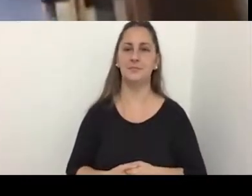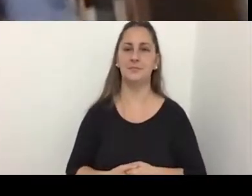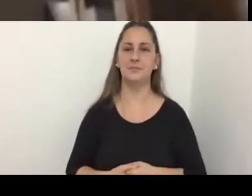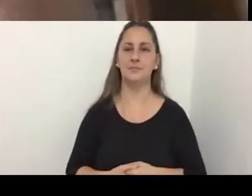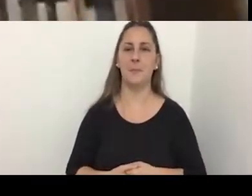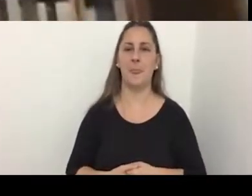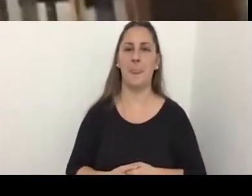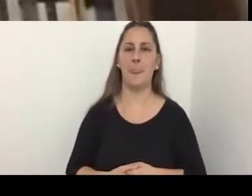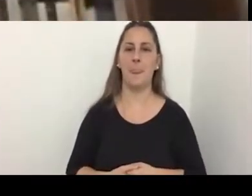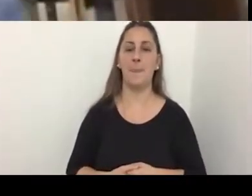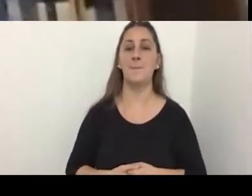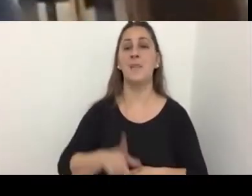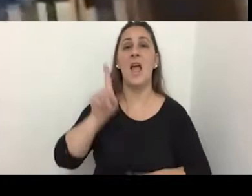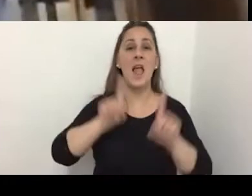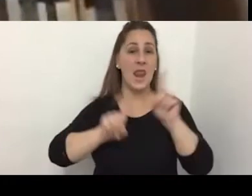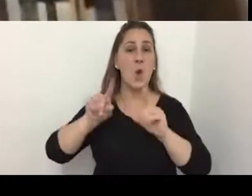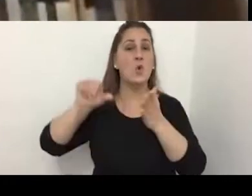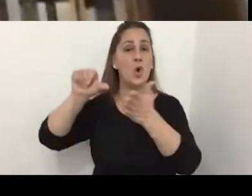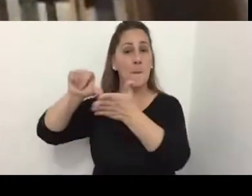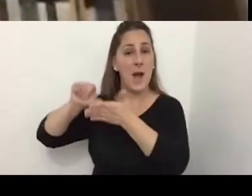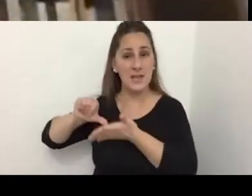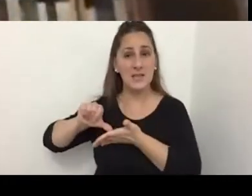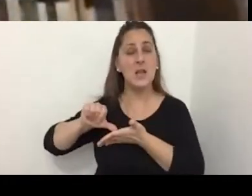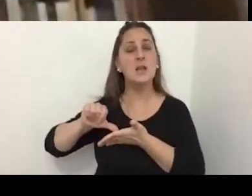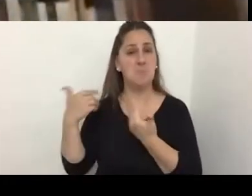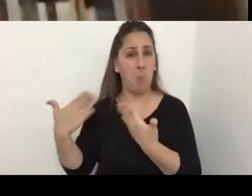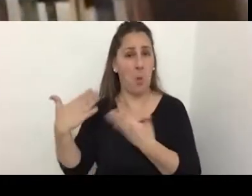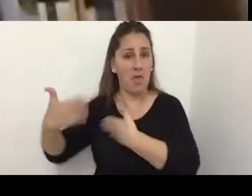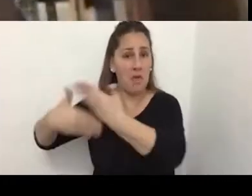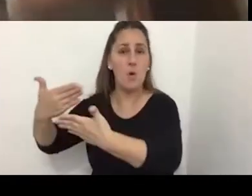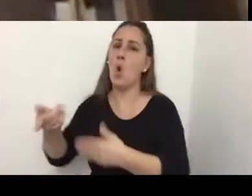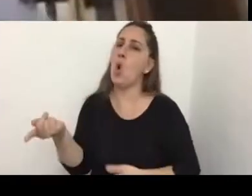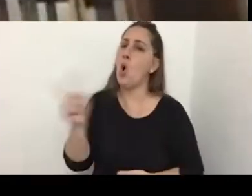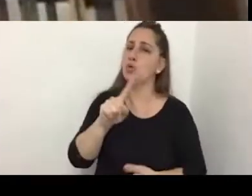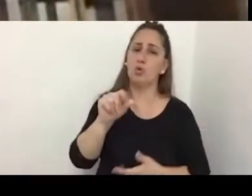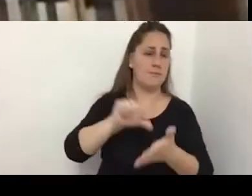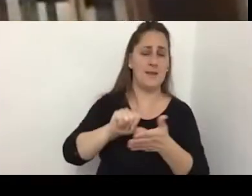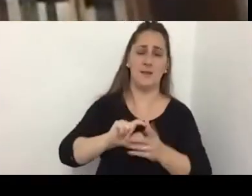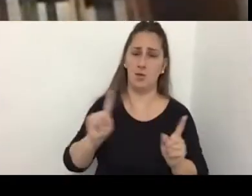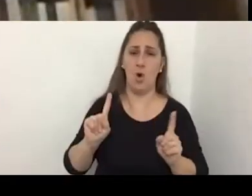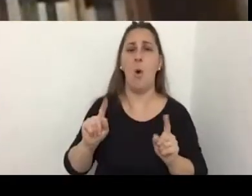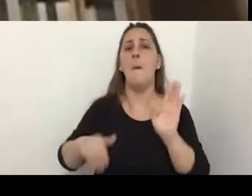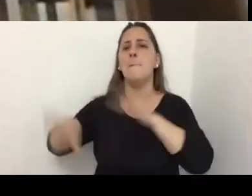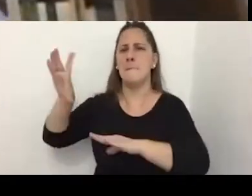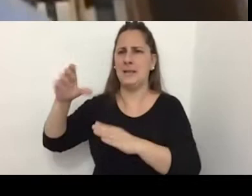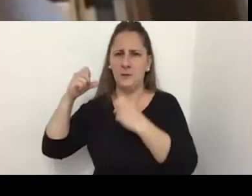que en algunos países podrán darse y en otros no, o darse con mayor o menor